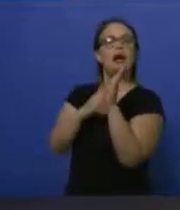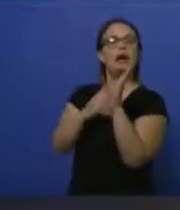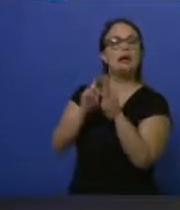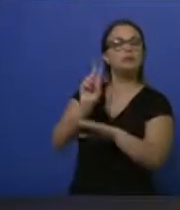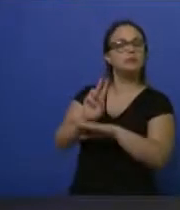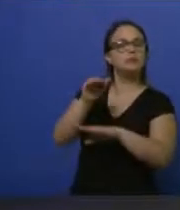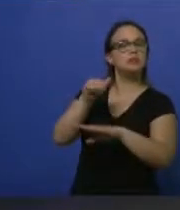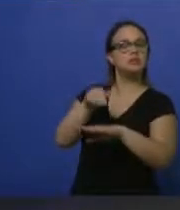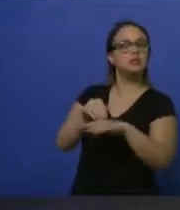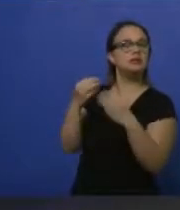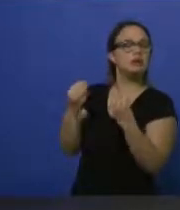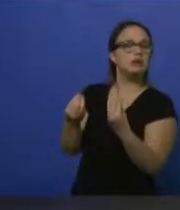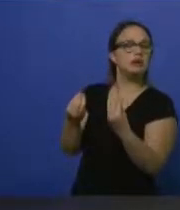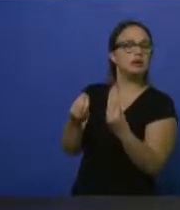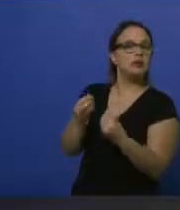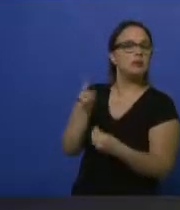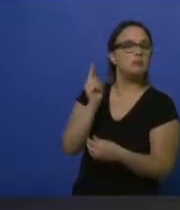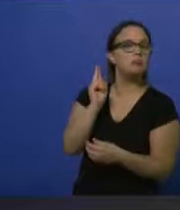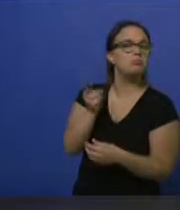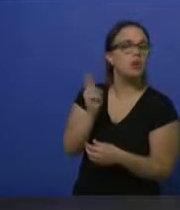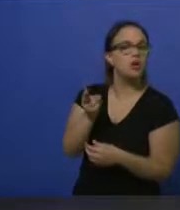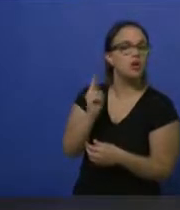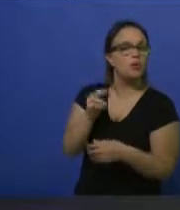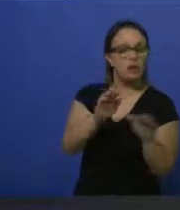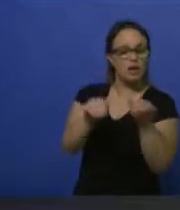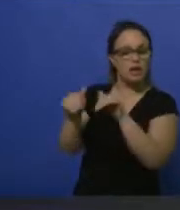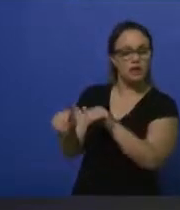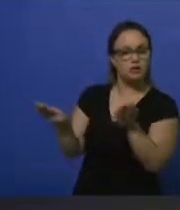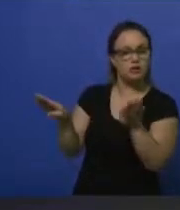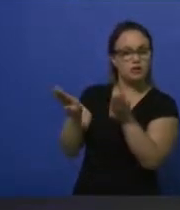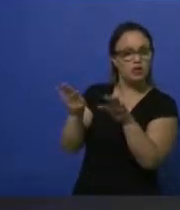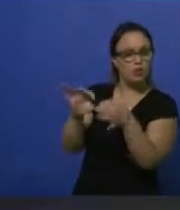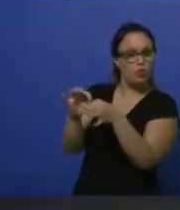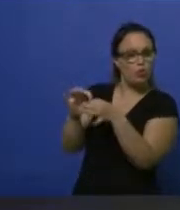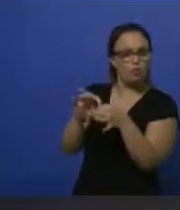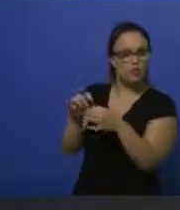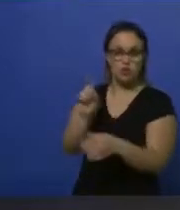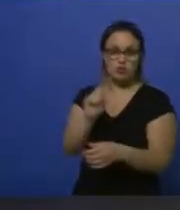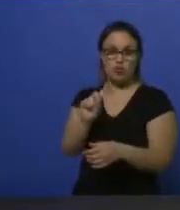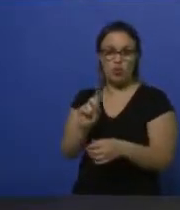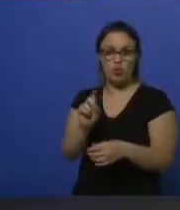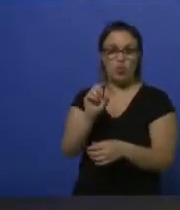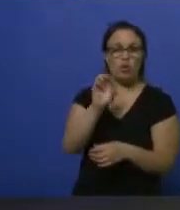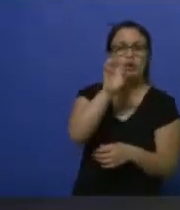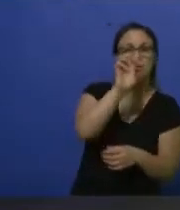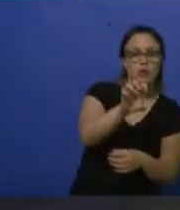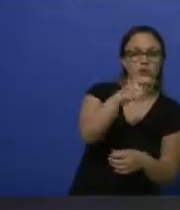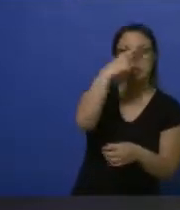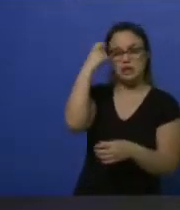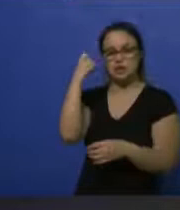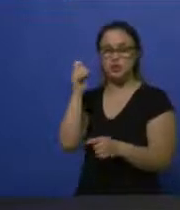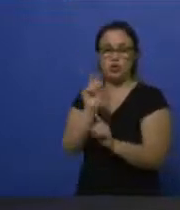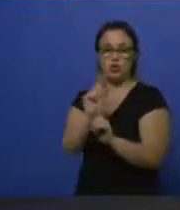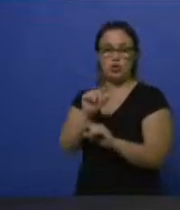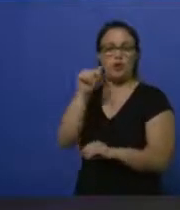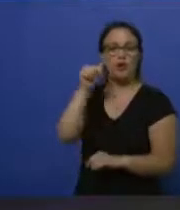menos lo que dice, es que no pueden ir pegadas a las elecciones, ni a las nacionales ni a las provinciales. Estamos viviendo un momento especial de